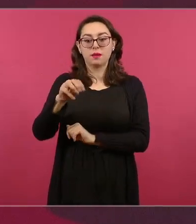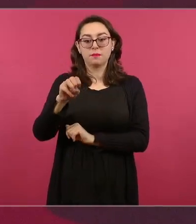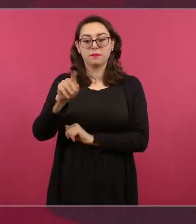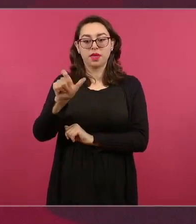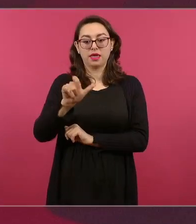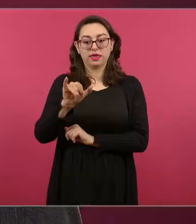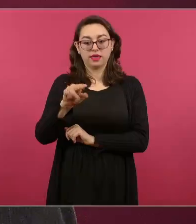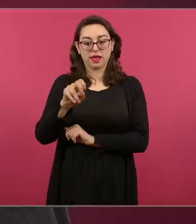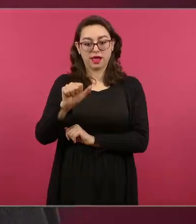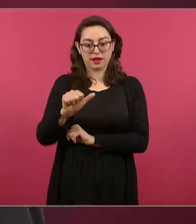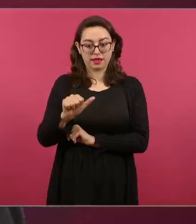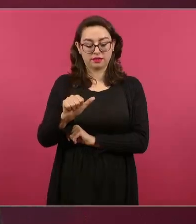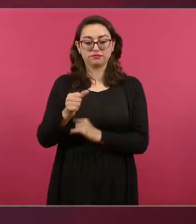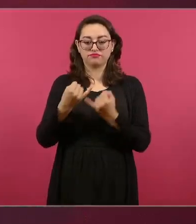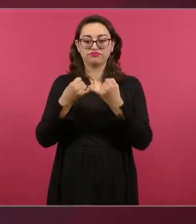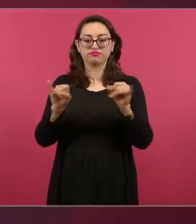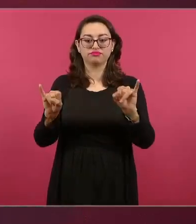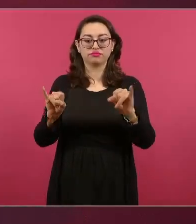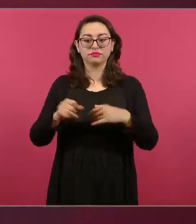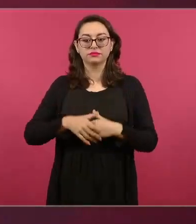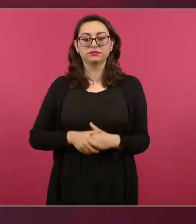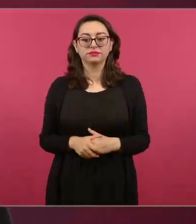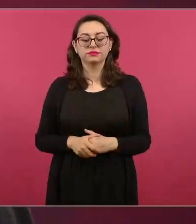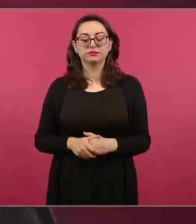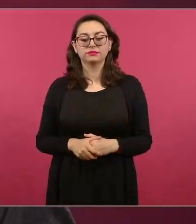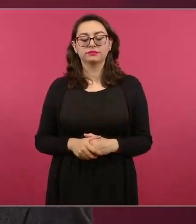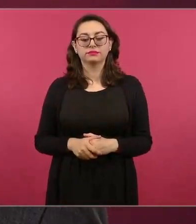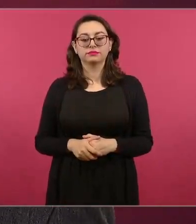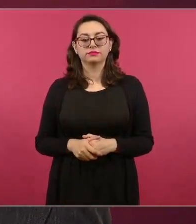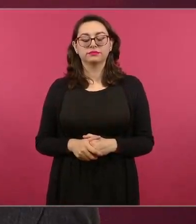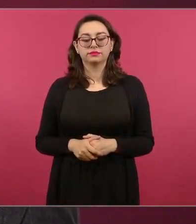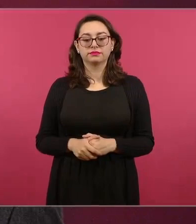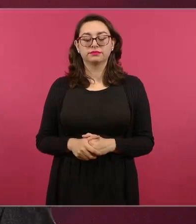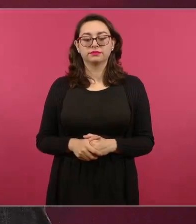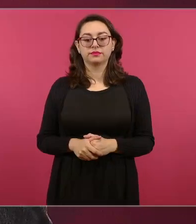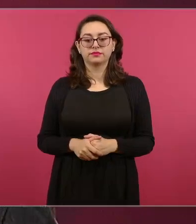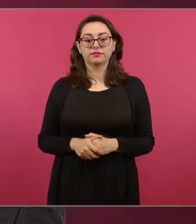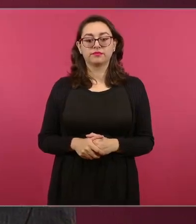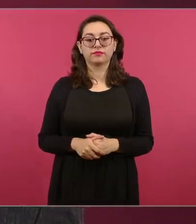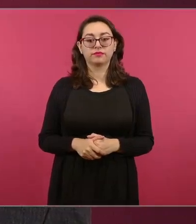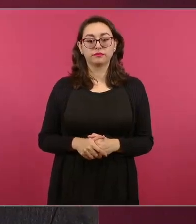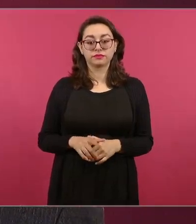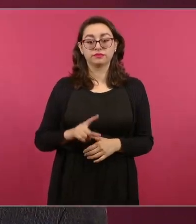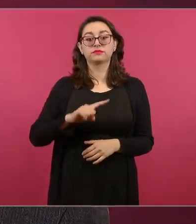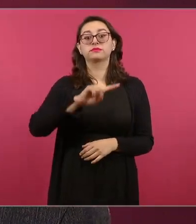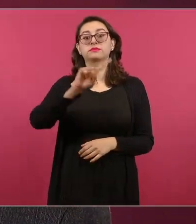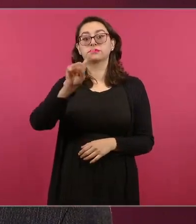Y luego vamos a hacer también el sobrevuelo de